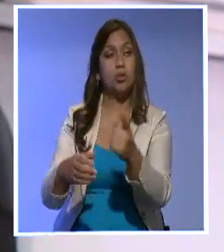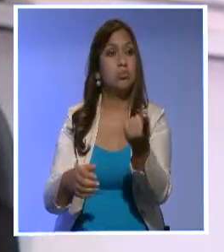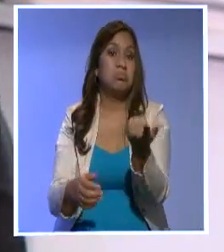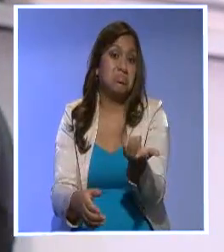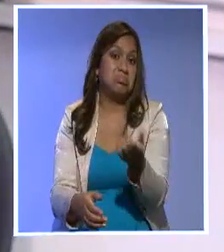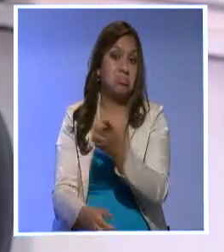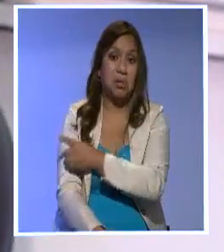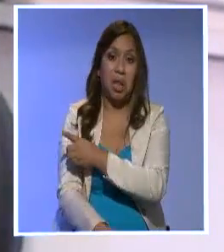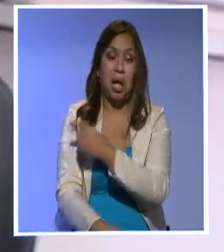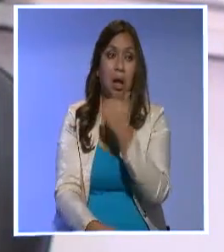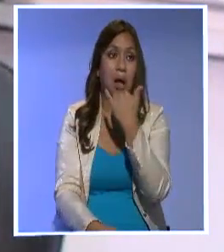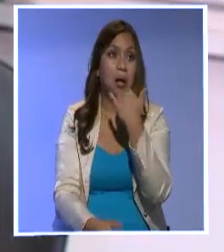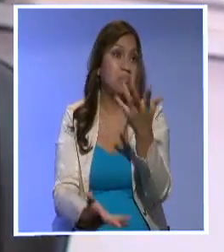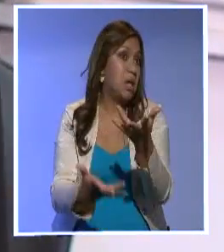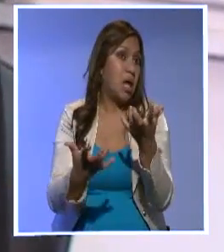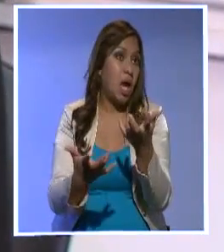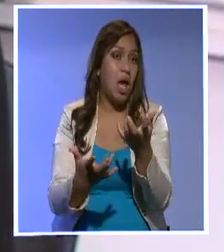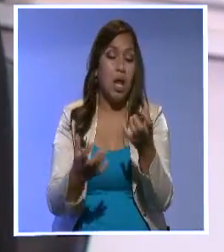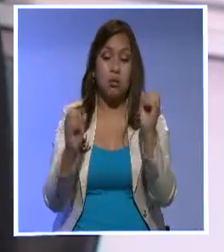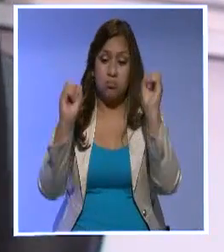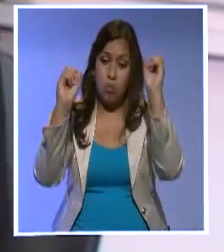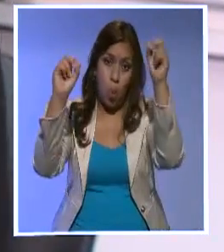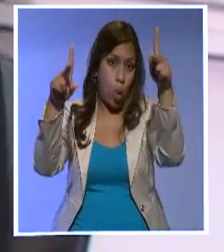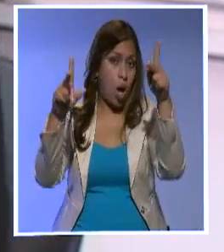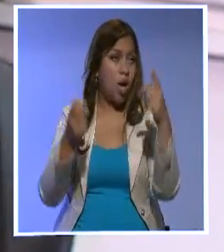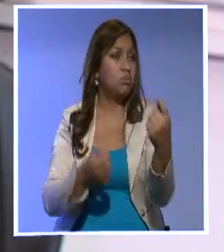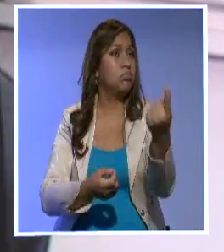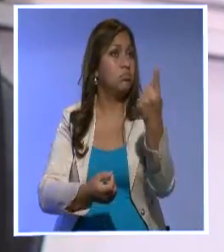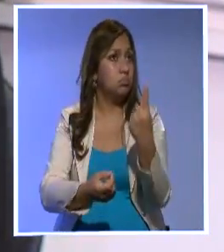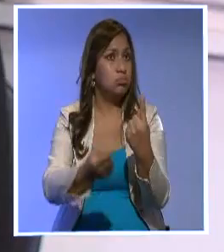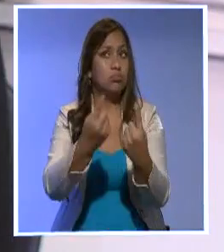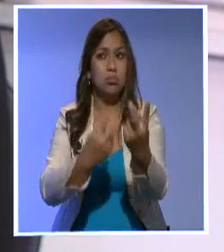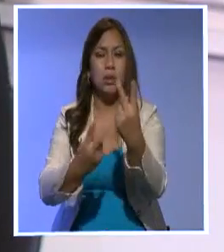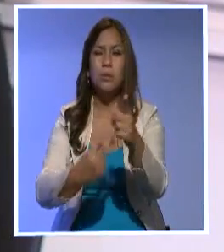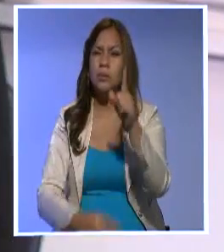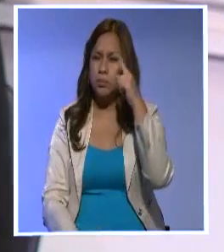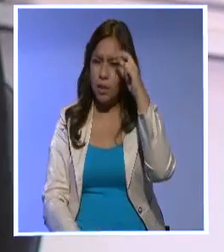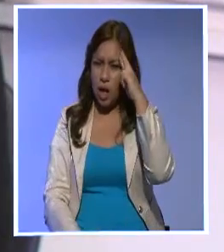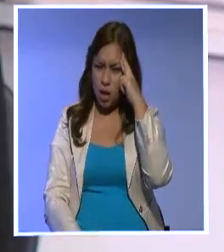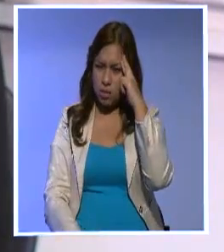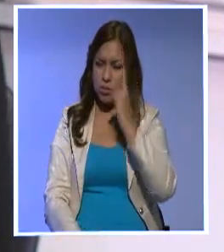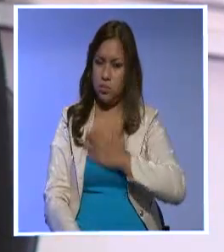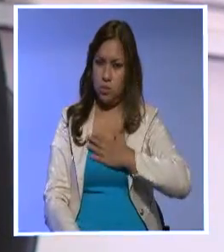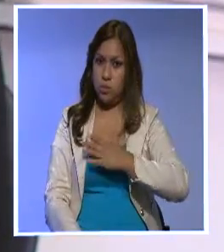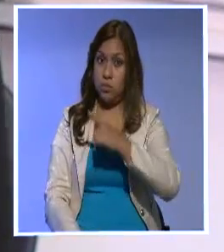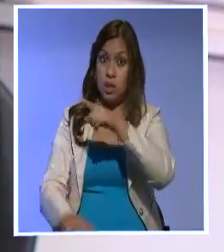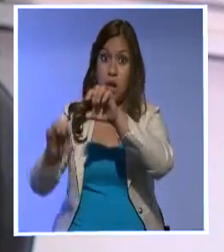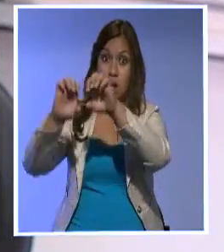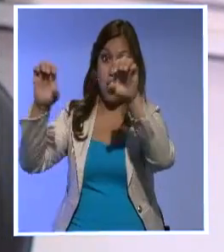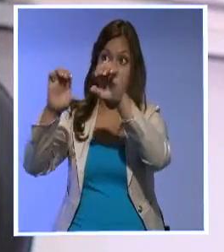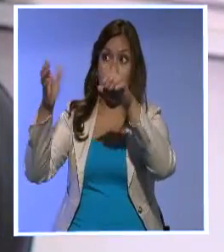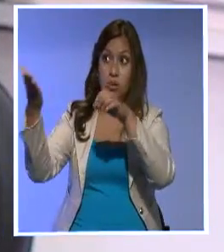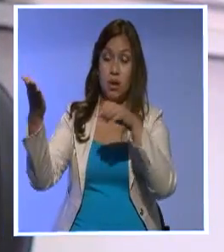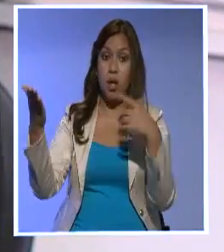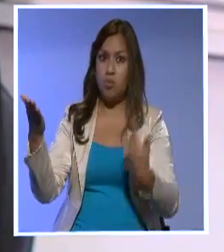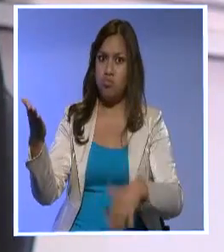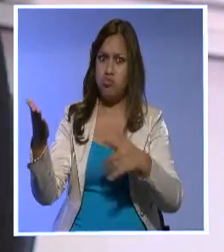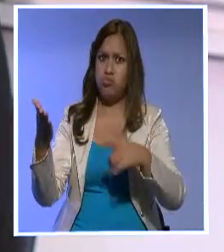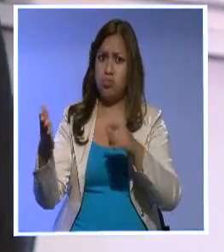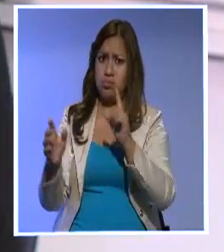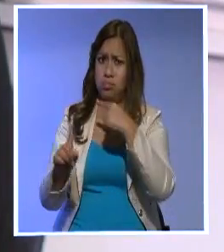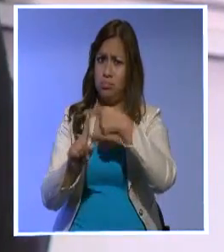los que deseen participar en la conformación de la ley pero aquí solamente una reflexión incluso el sector empresarial le beneficia muchísimo